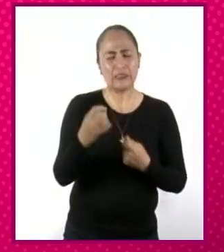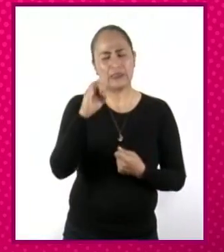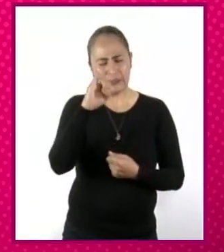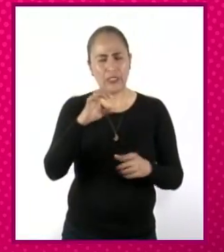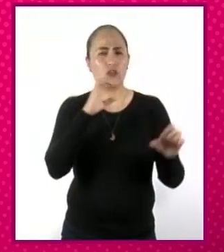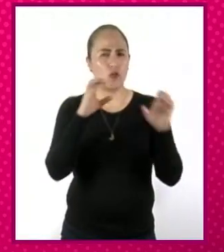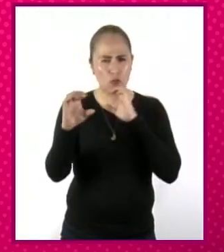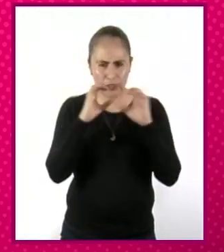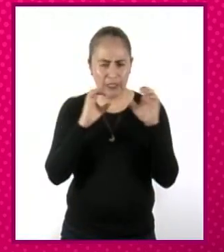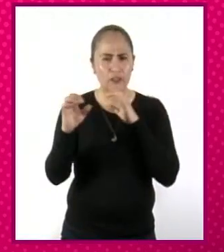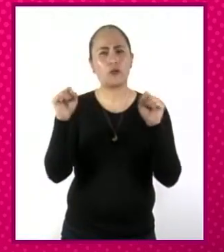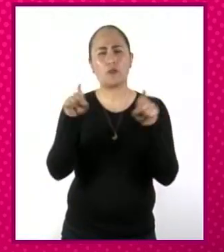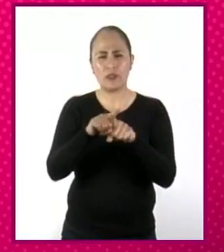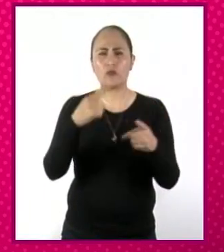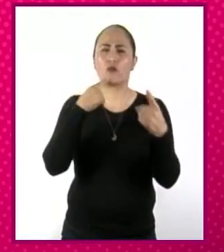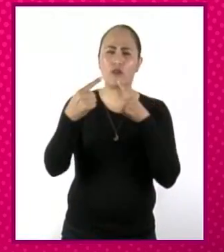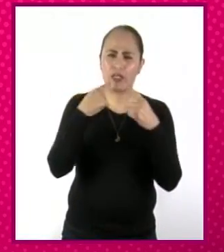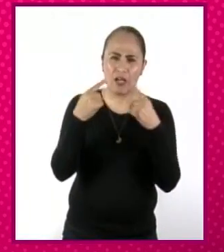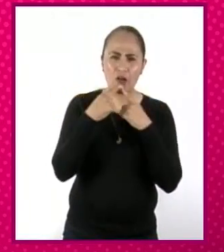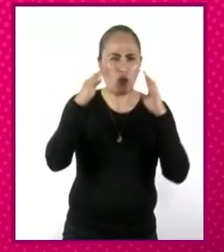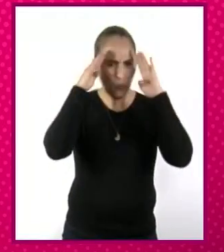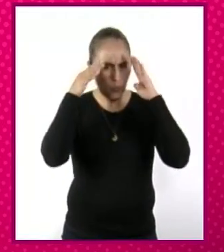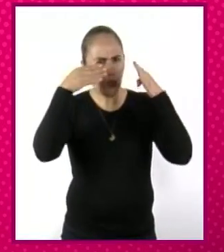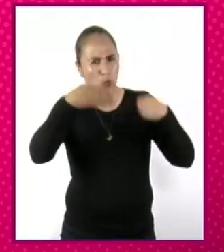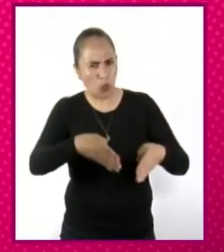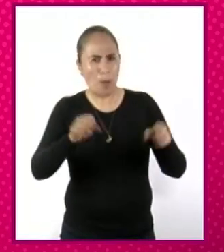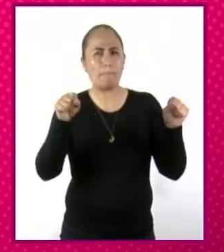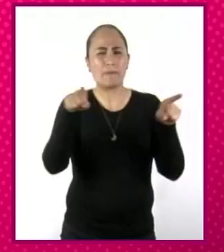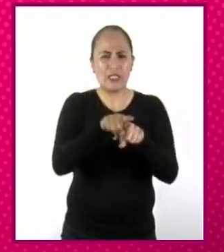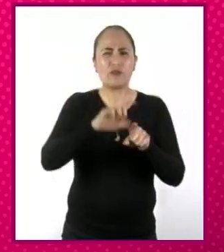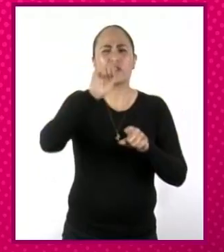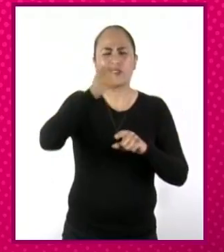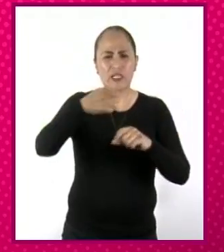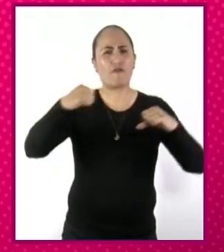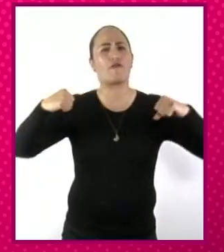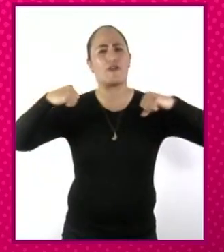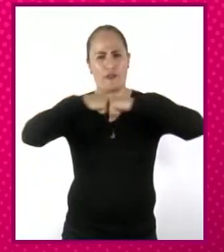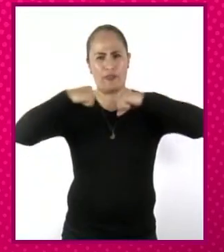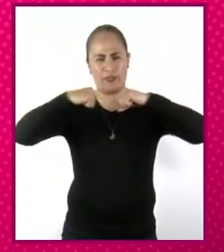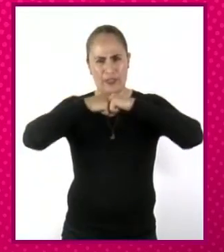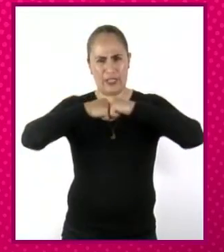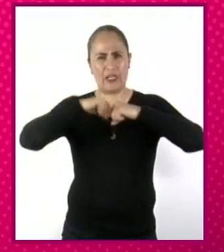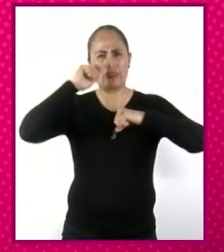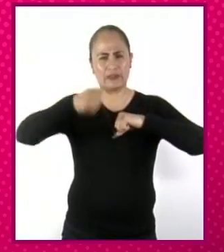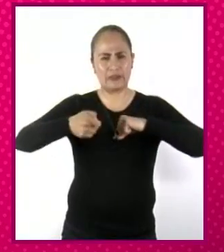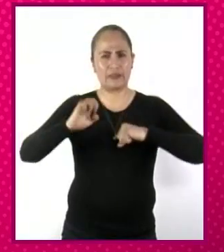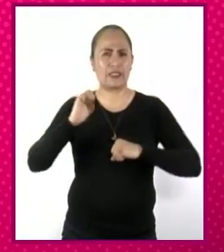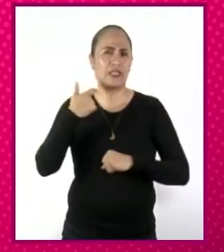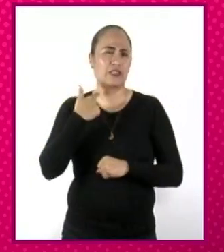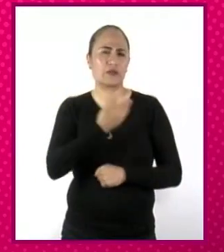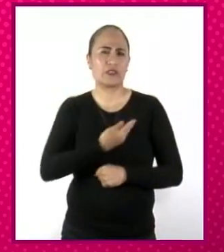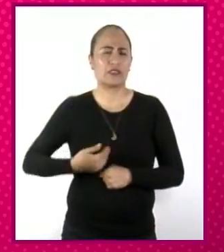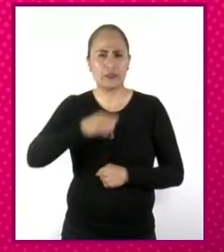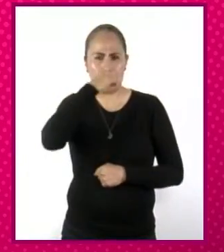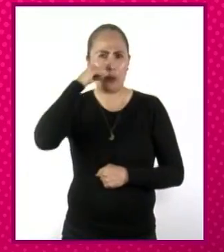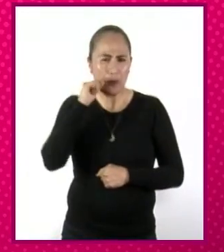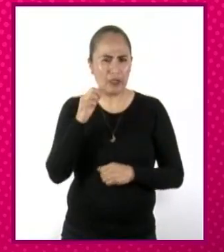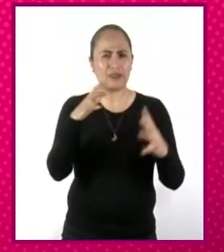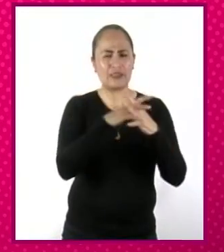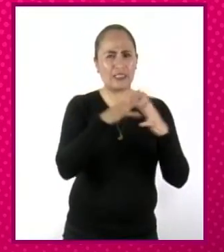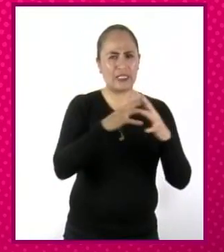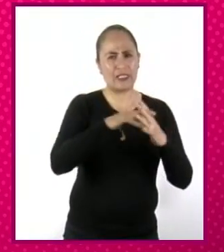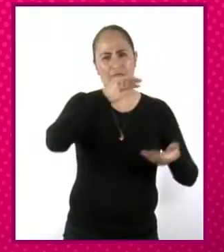de trabajar en intereses comunes, sobre todo, por ejemplo, en la cuestión de la frontera, a partir de Juárez y del fin de la Guerra Civil y de